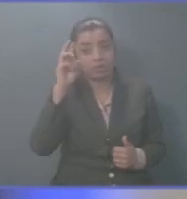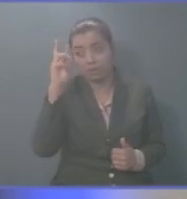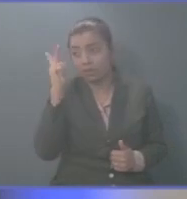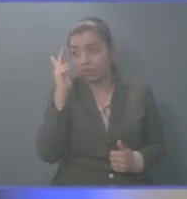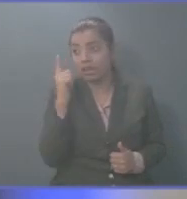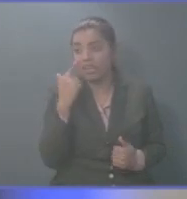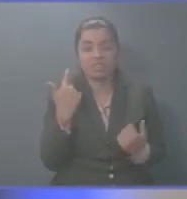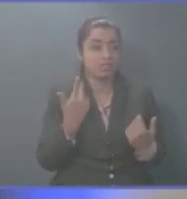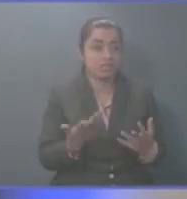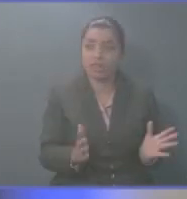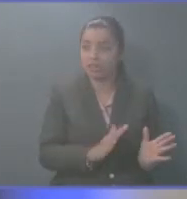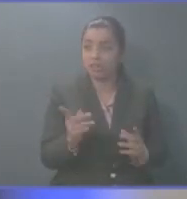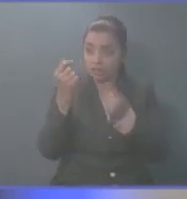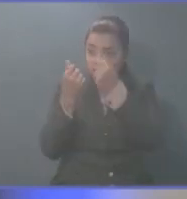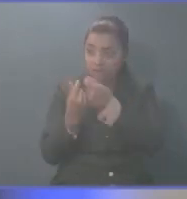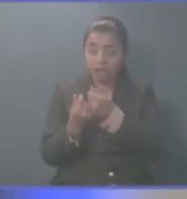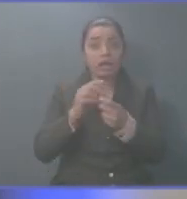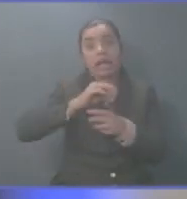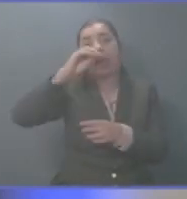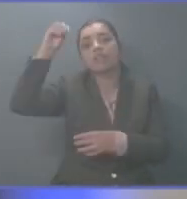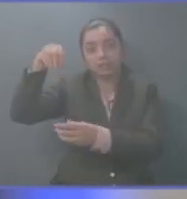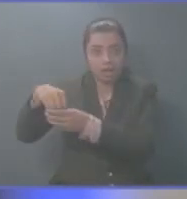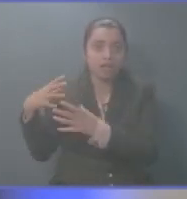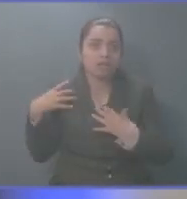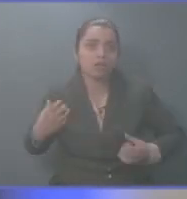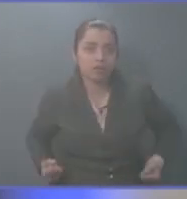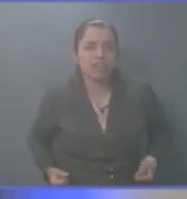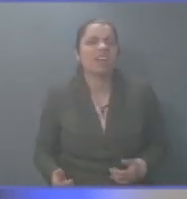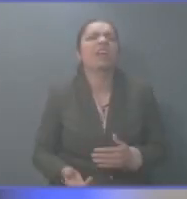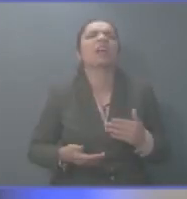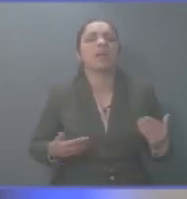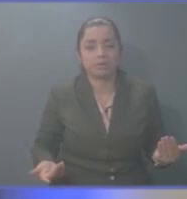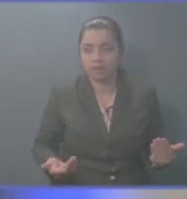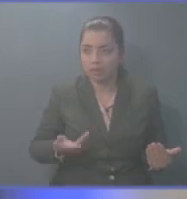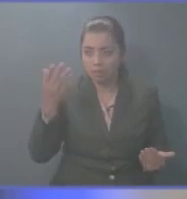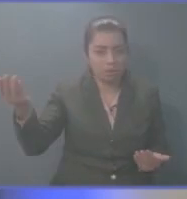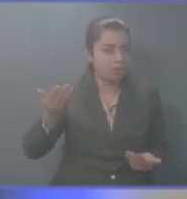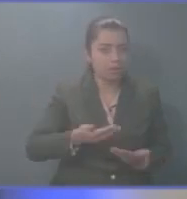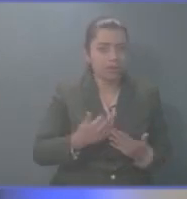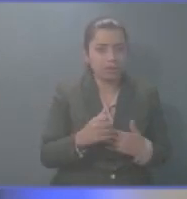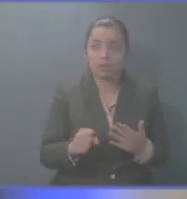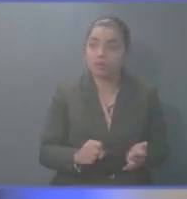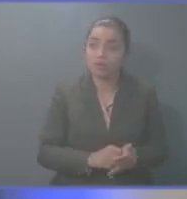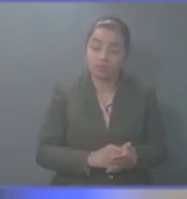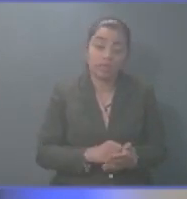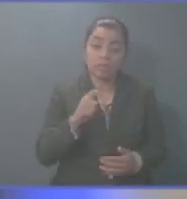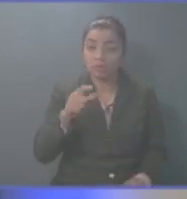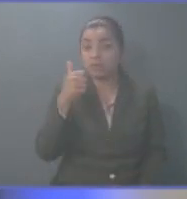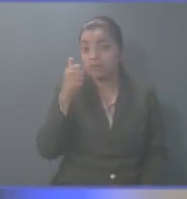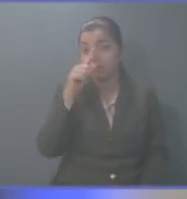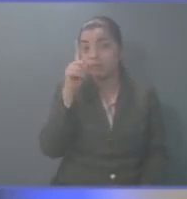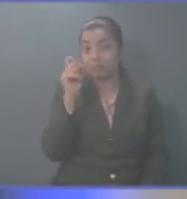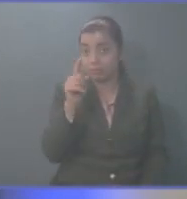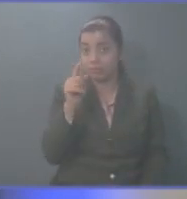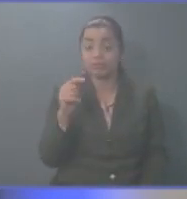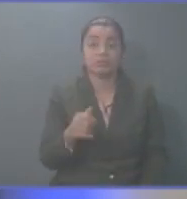ya está automáticamente el dinero en las arcas del Estado. ¿Qué ha pasado? ¿Por qué ese documento no ha regresado a la Asamblea Legislativa? Creo que es una buena pregunta que